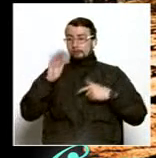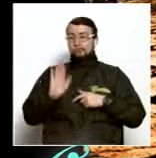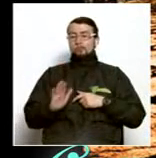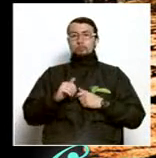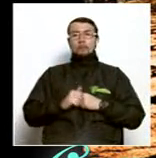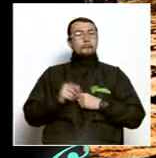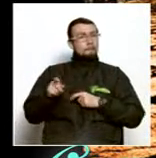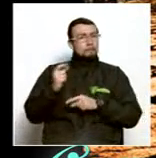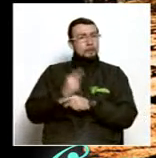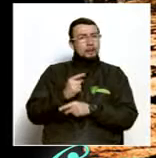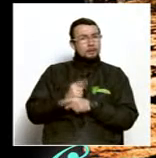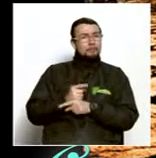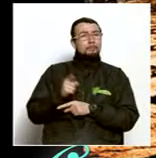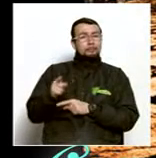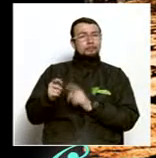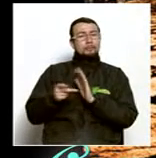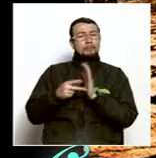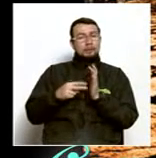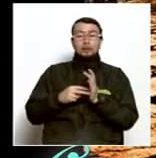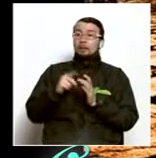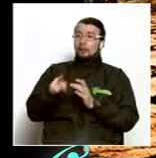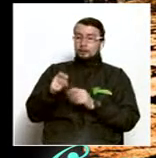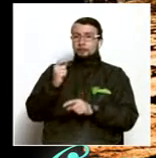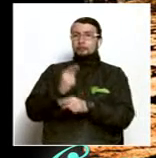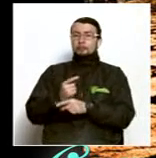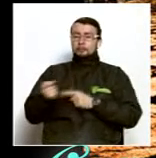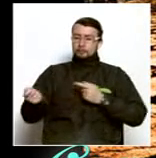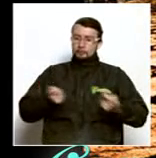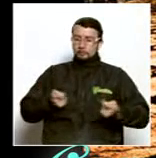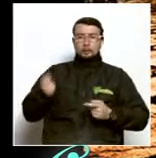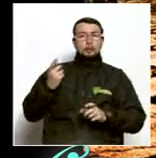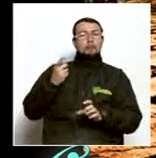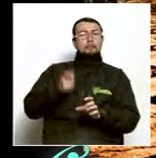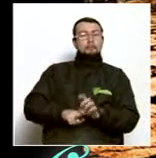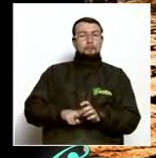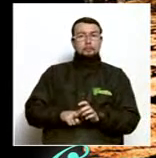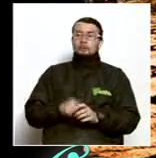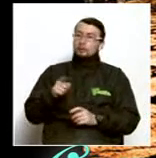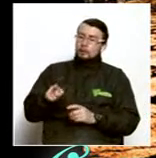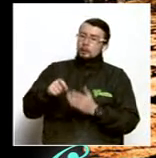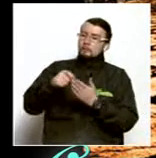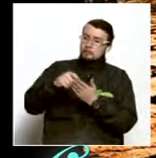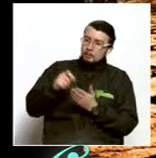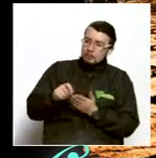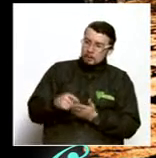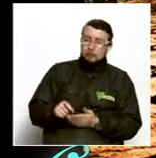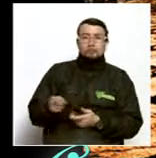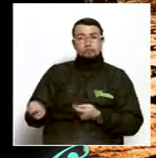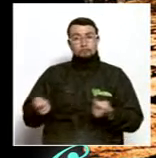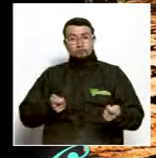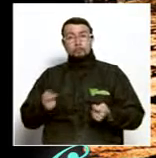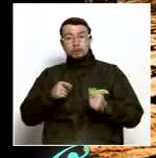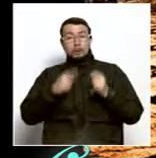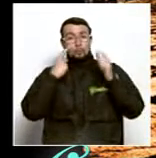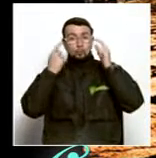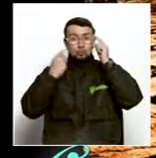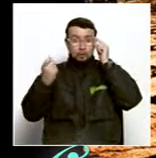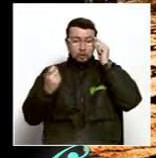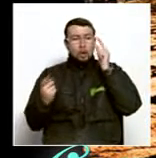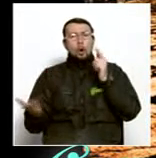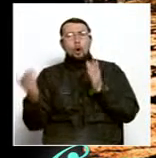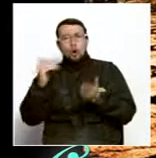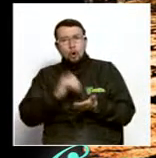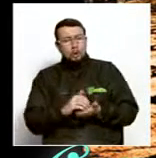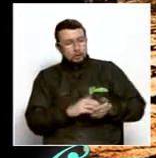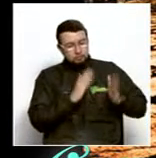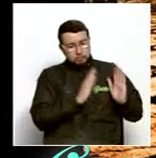eso responde básicamente el movimiento en el que nosotros estamos y los principios que estamos buscando, ¿cierto? Restablecer ese